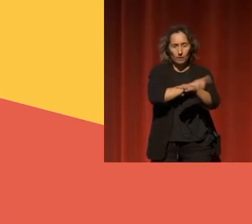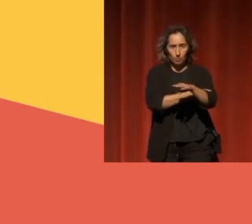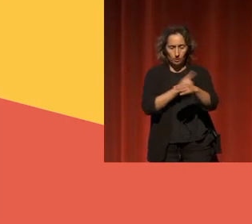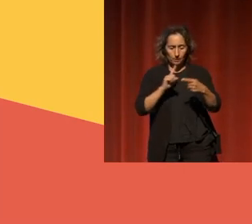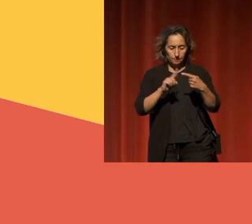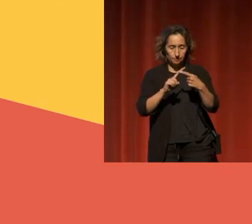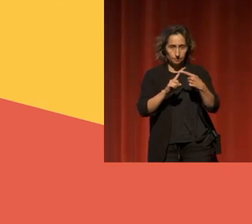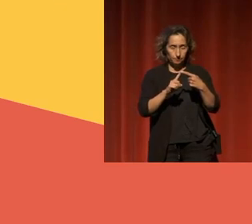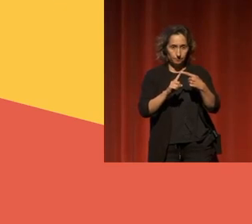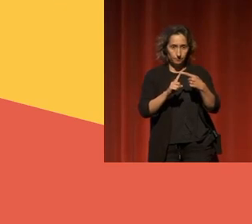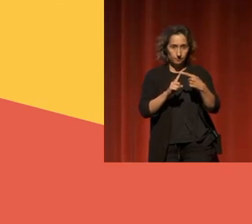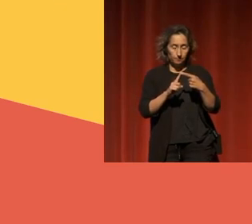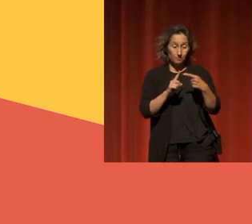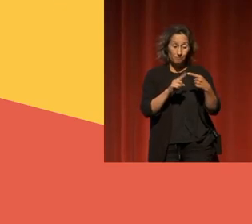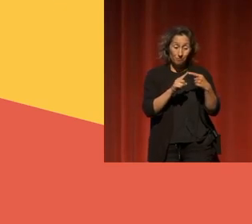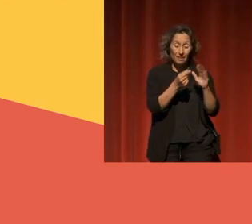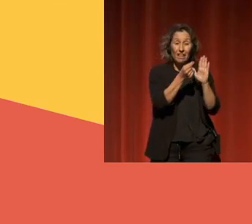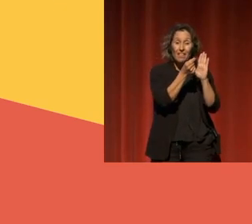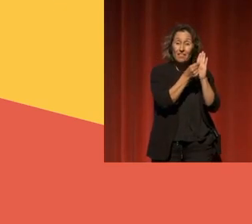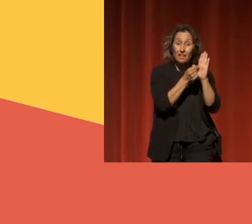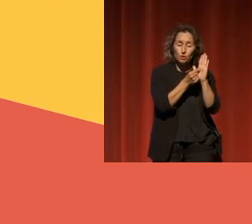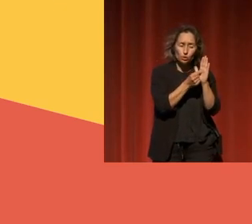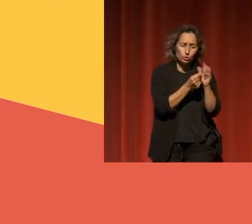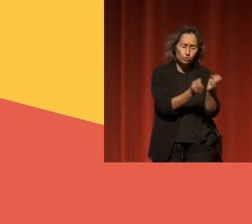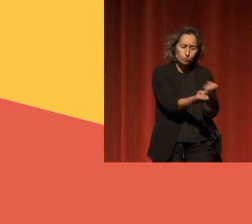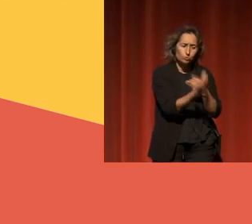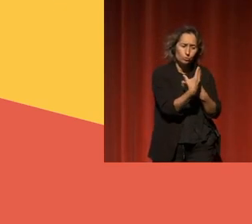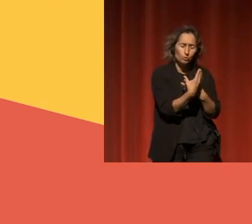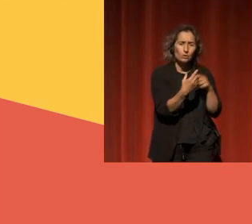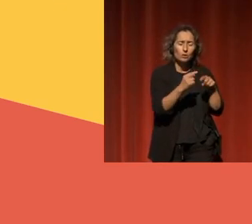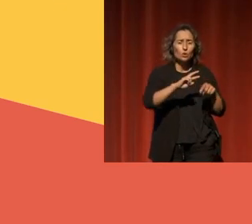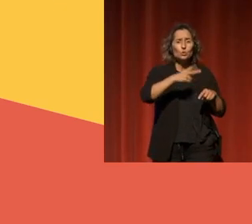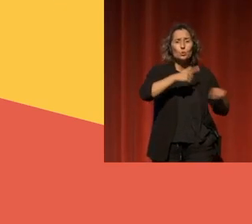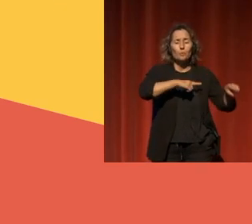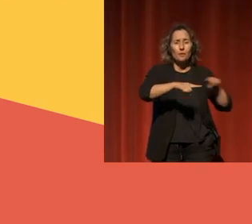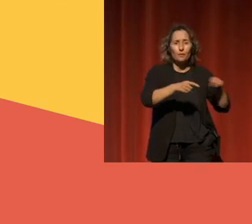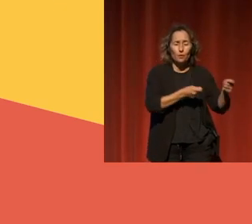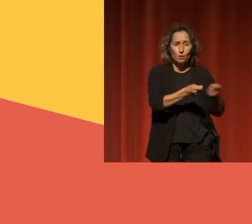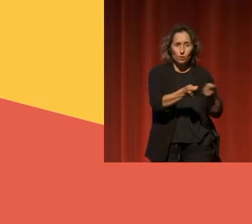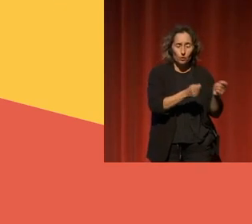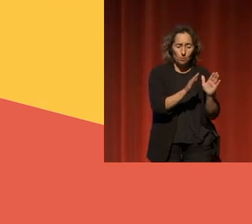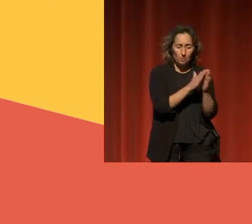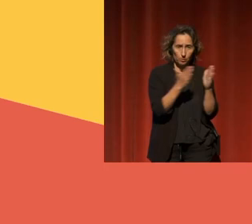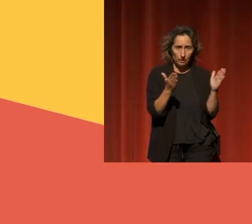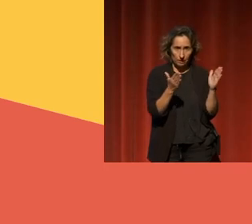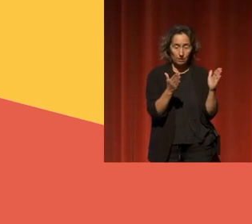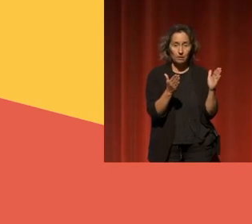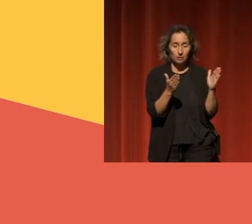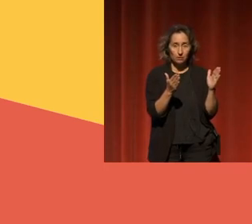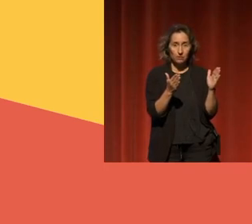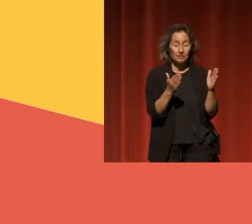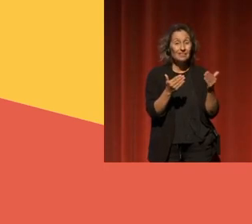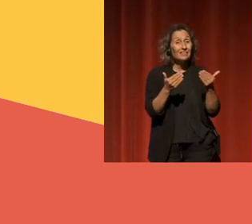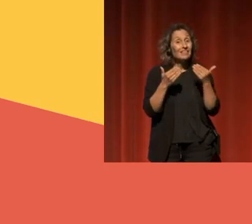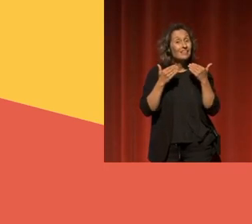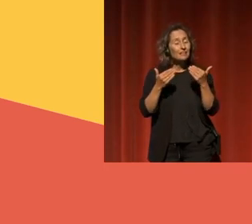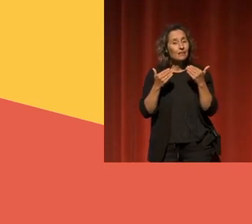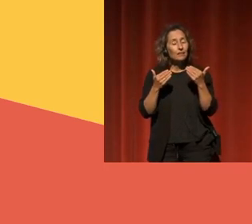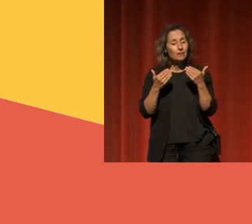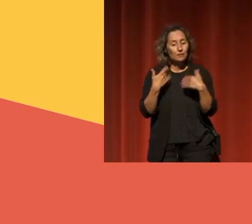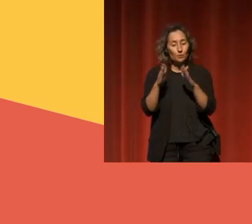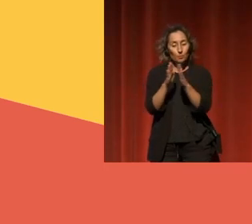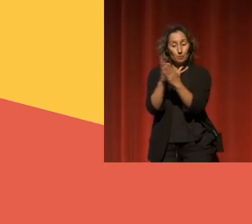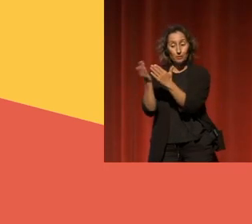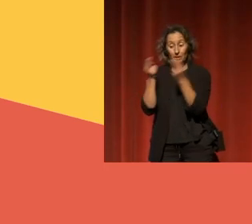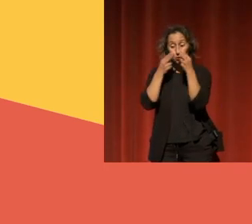deporte es una serie de datos que recoge la subdirección general de coordinación bibliotecaria gracias a la colaboración de todas las